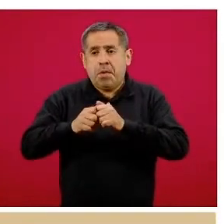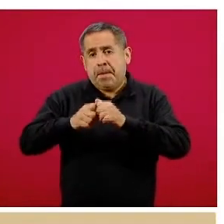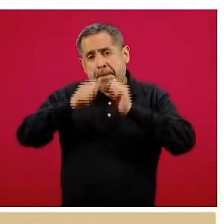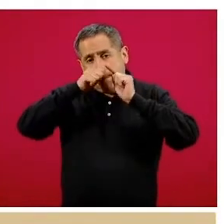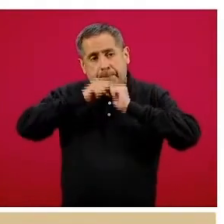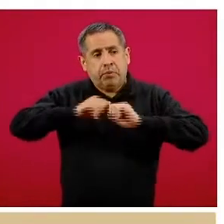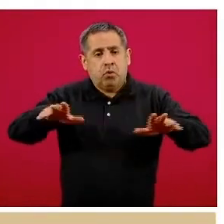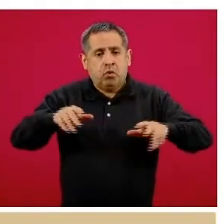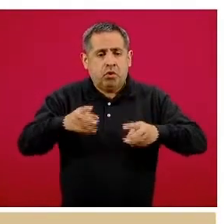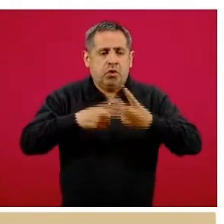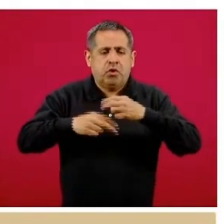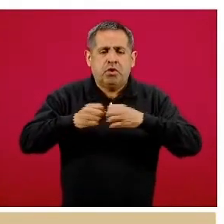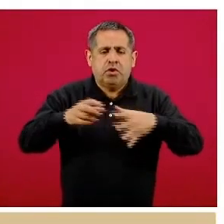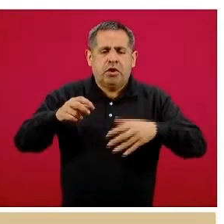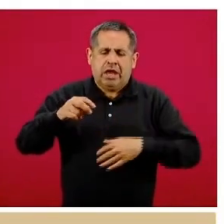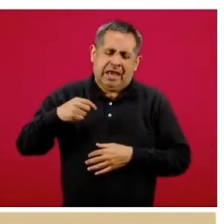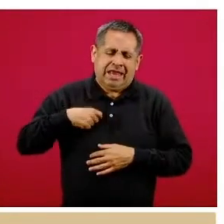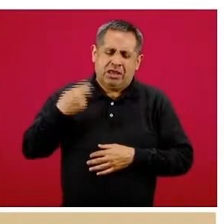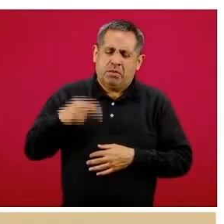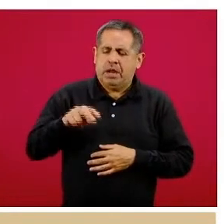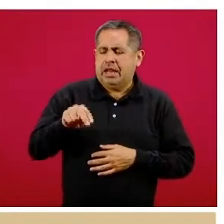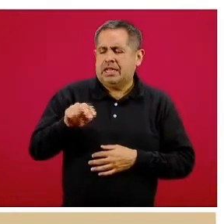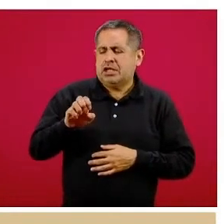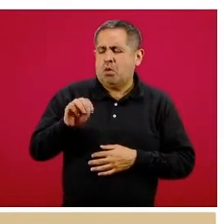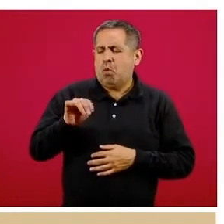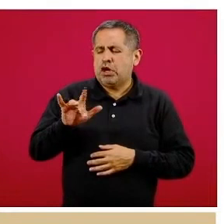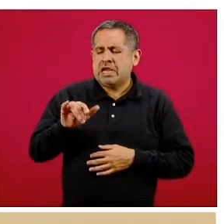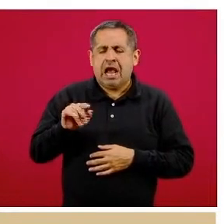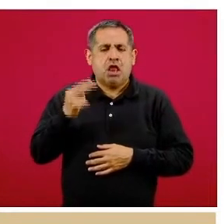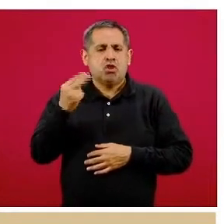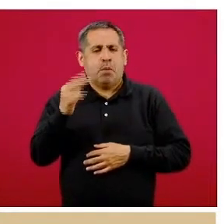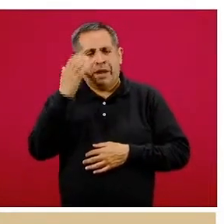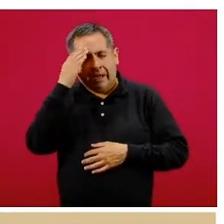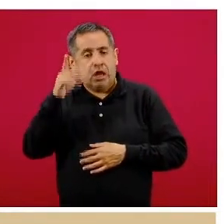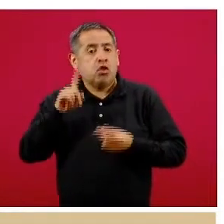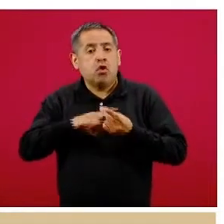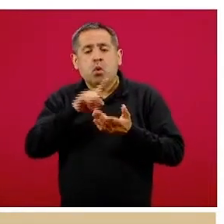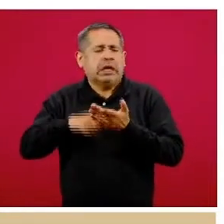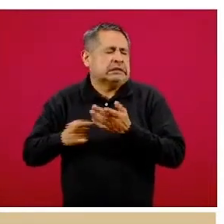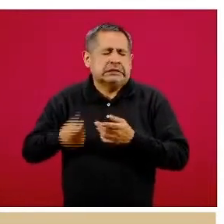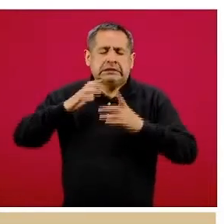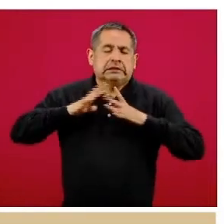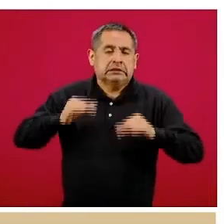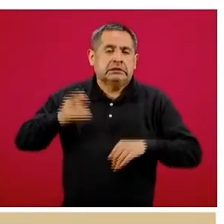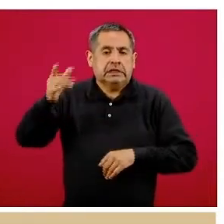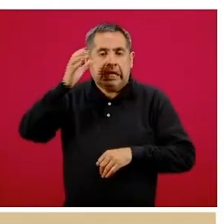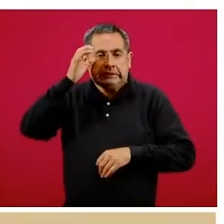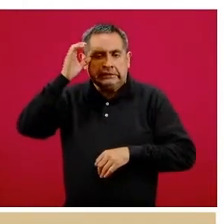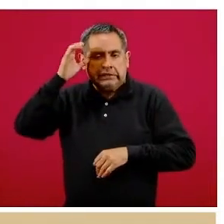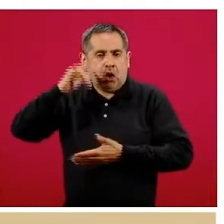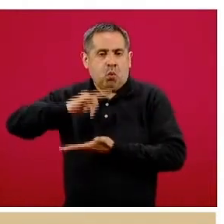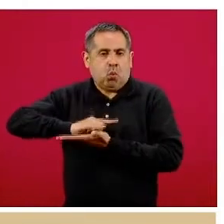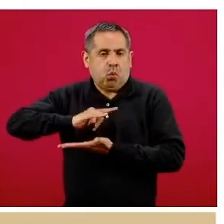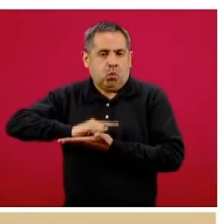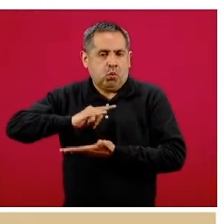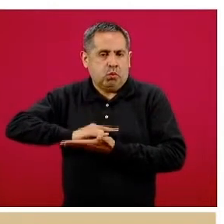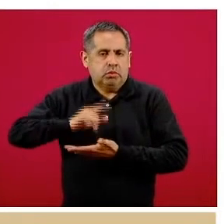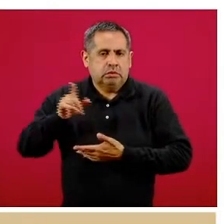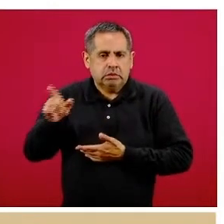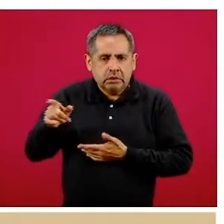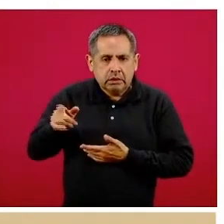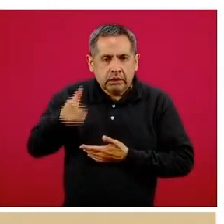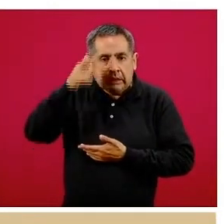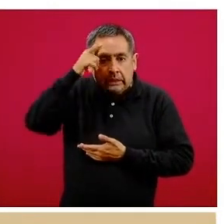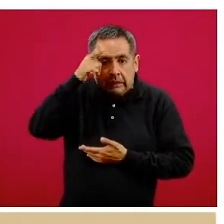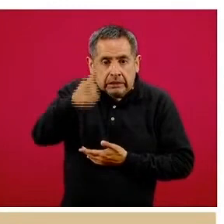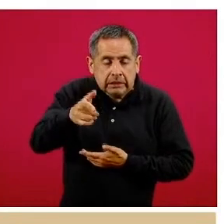un brote de neumonía de etiología desconocida en Wuhan, China, y que desde ese momento se emitió pues el dato